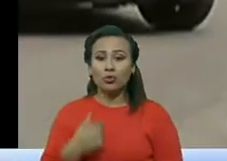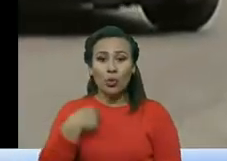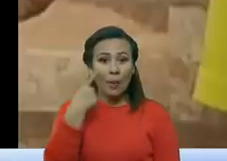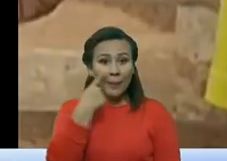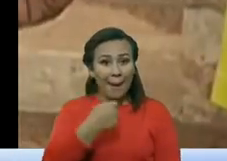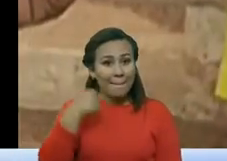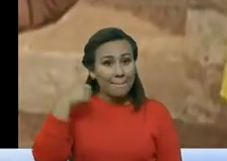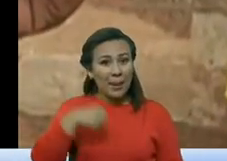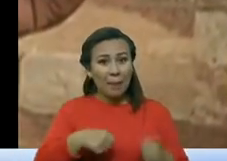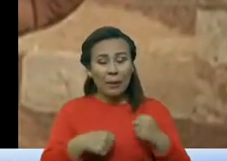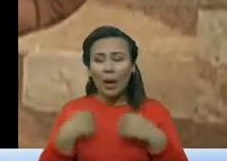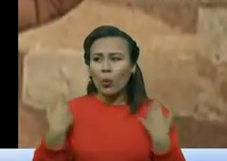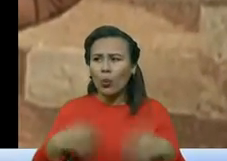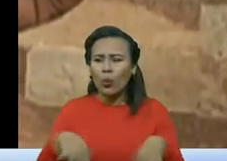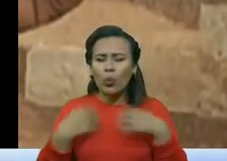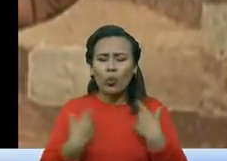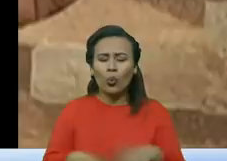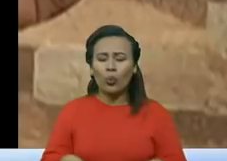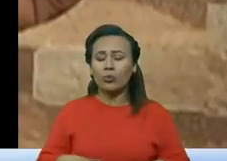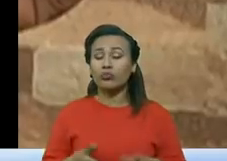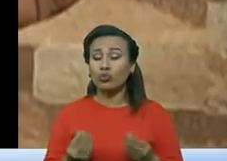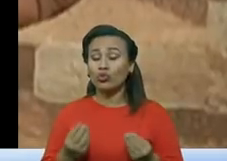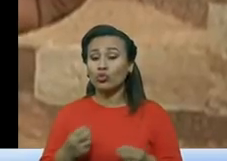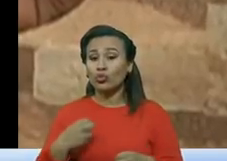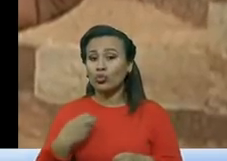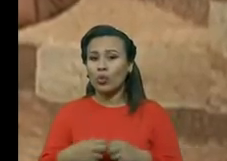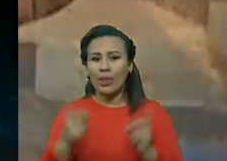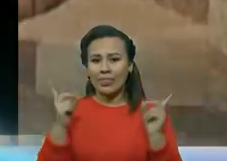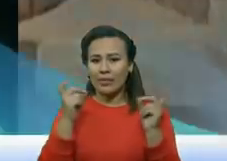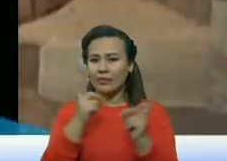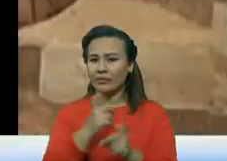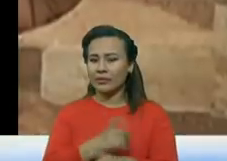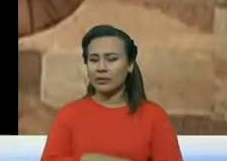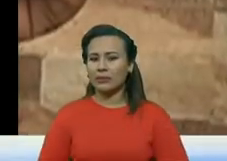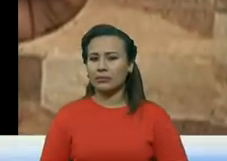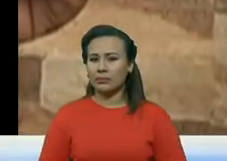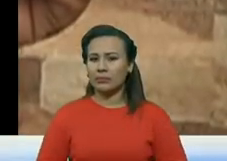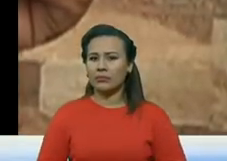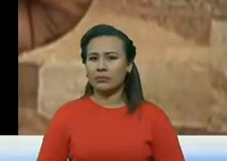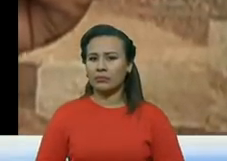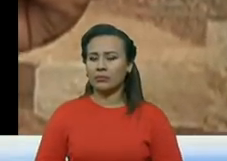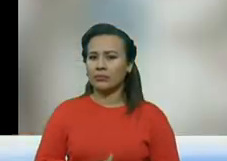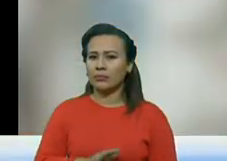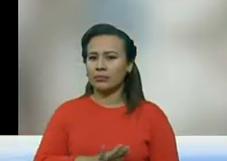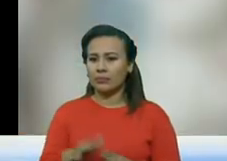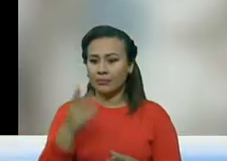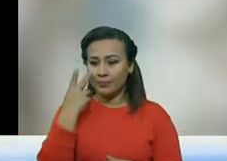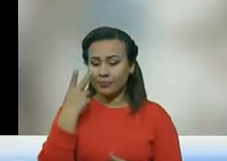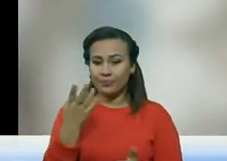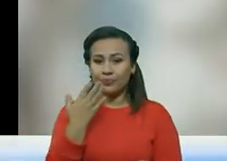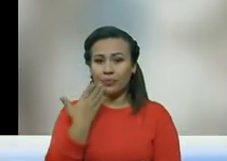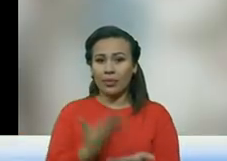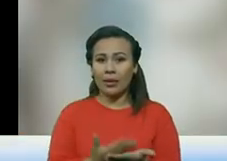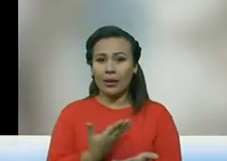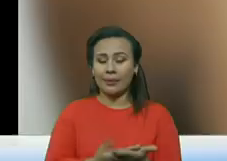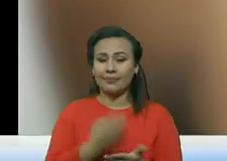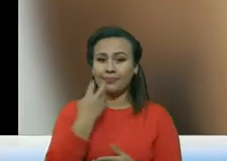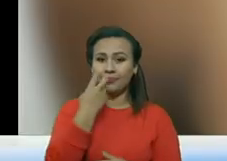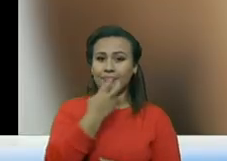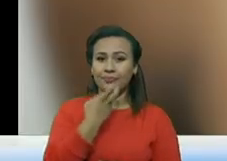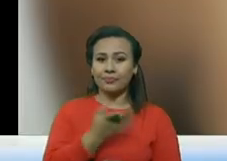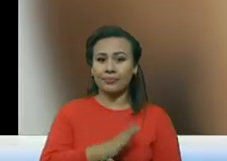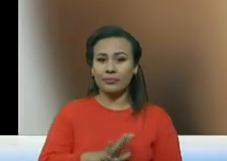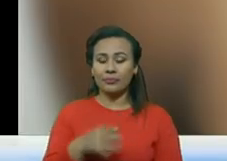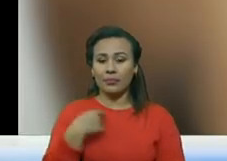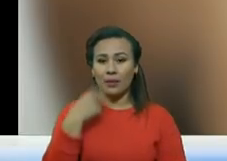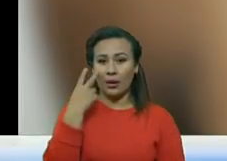quisieron salir a la carrera, pero ya no pudieron. Sí, ya no pudieron. Ya la radio del carro, ahí está la evidencia, la llevaron. Sí, la policía la llevó, la evidencia